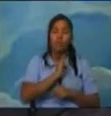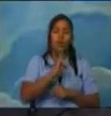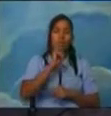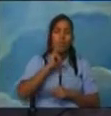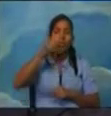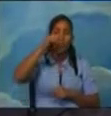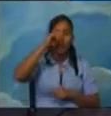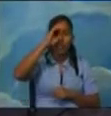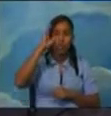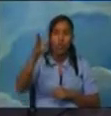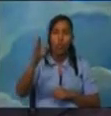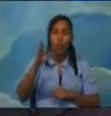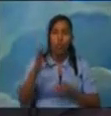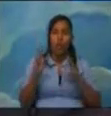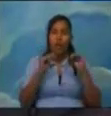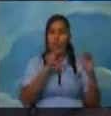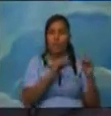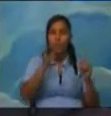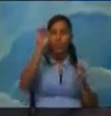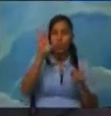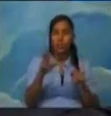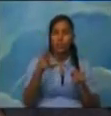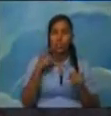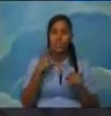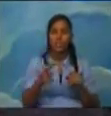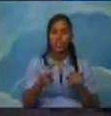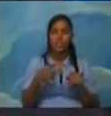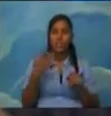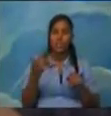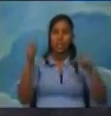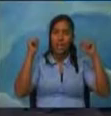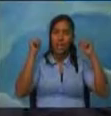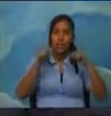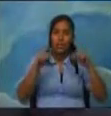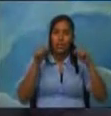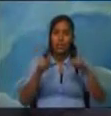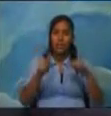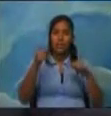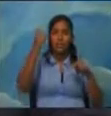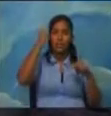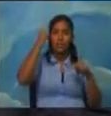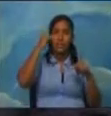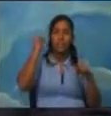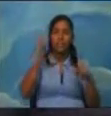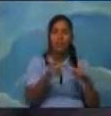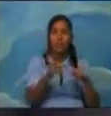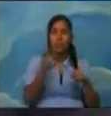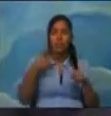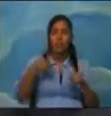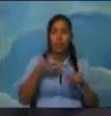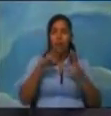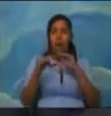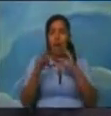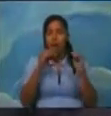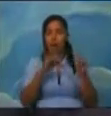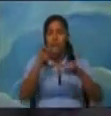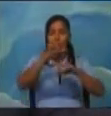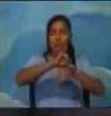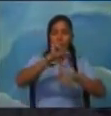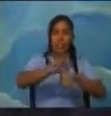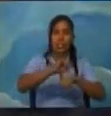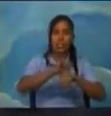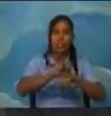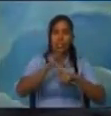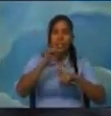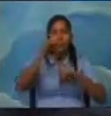Dios. Hablaba el pastor Juan y decía que hoy día también nos habla a la iglesia. Y